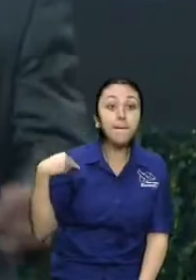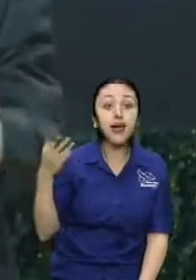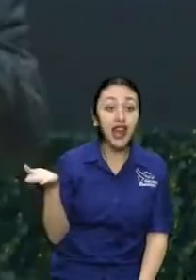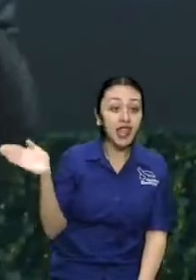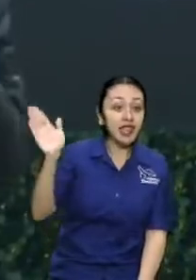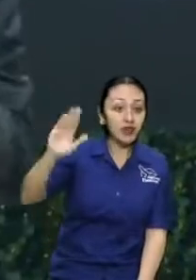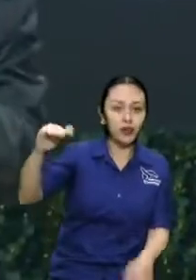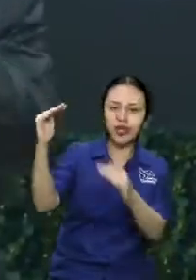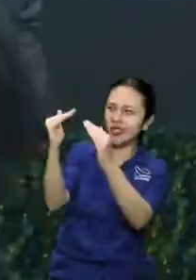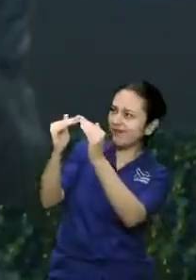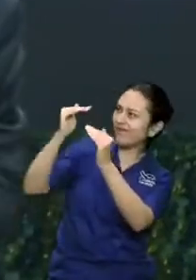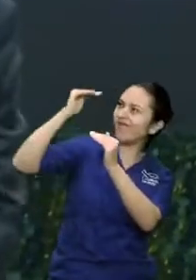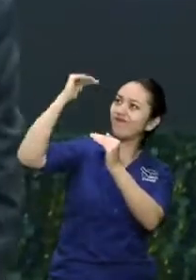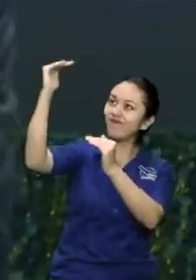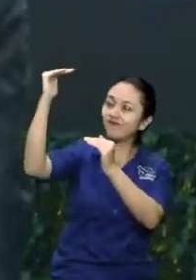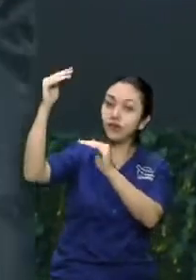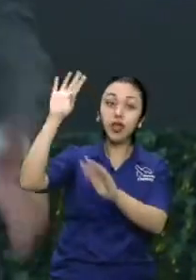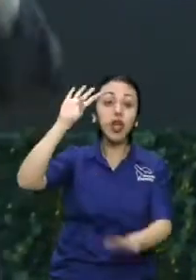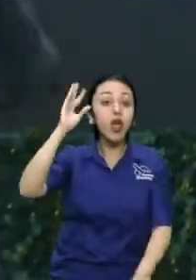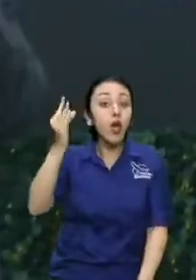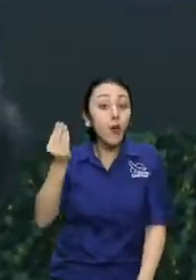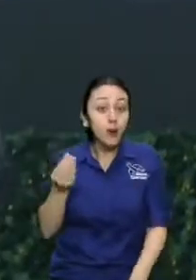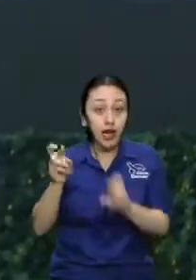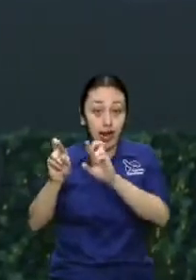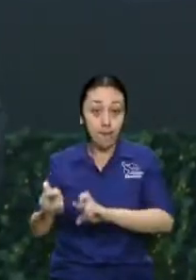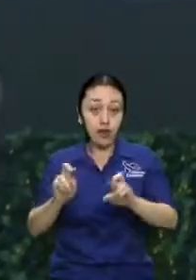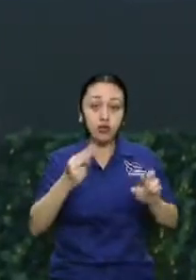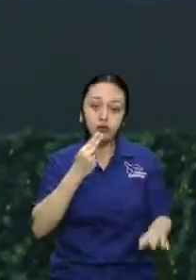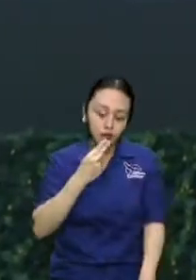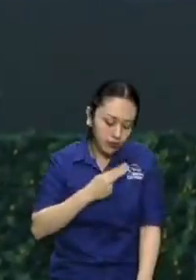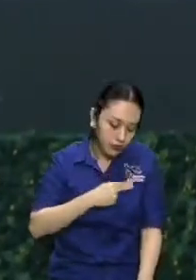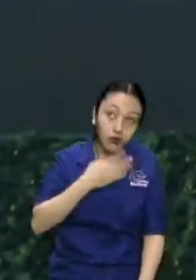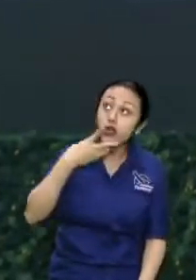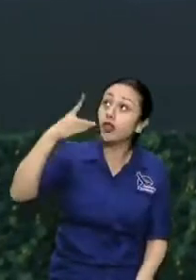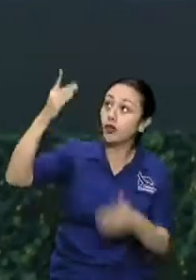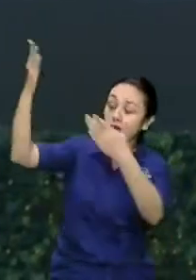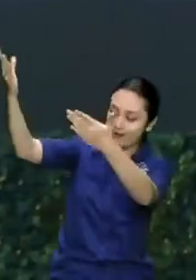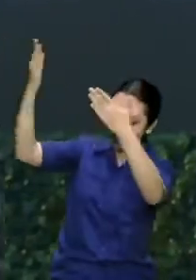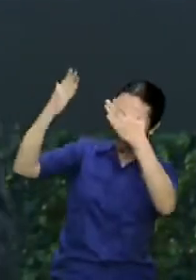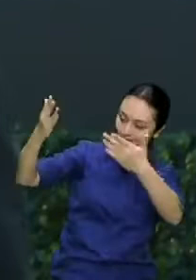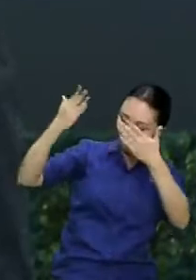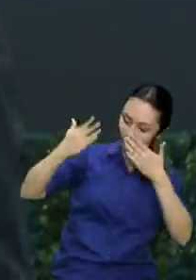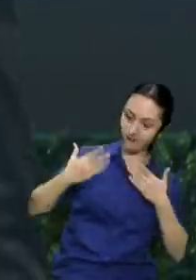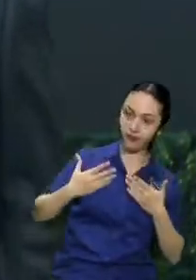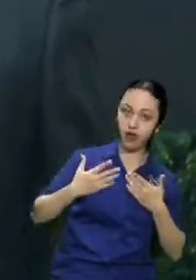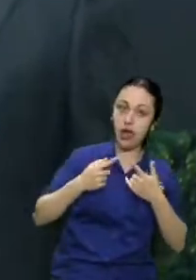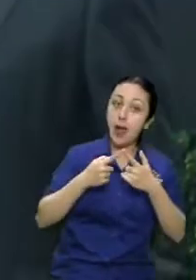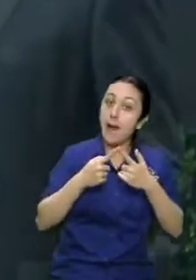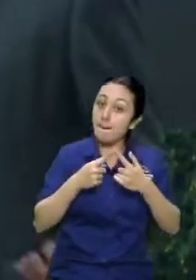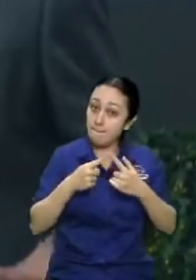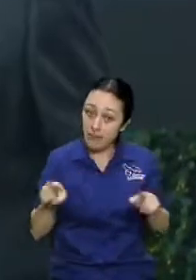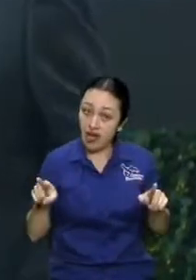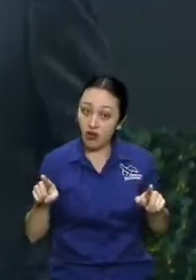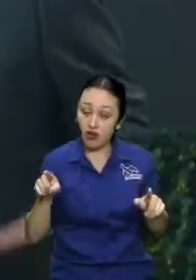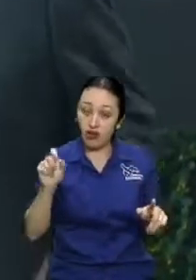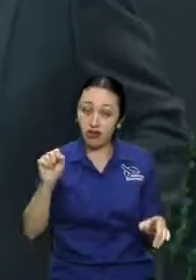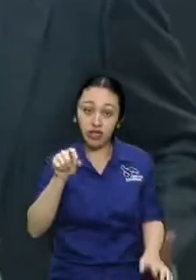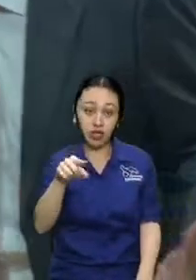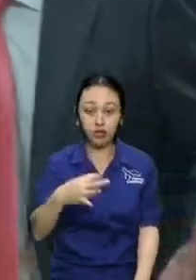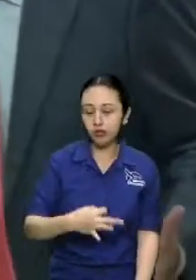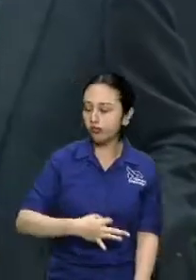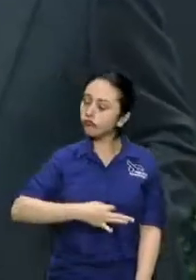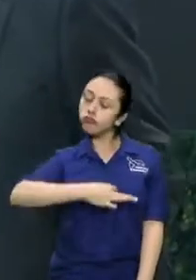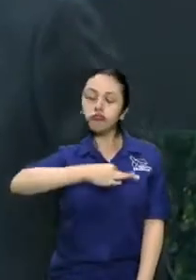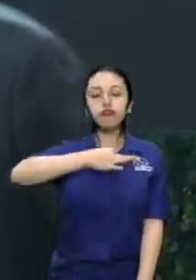Porque el que se humilla, Dios lo exalta, pero que el que se exalta, Dios lo va a humillar. Aún para saltar